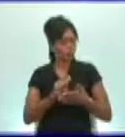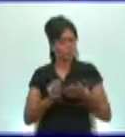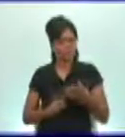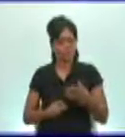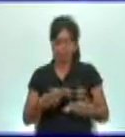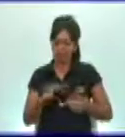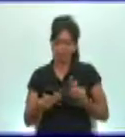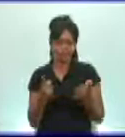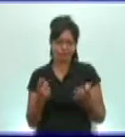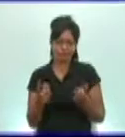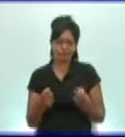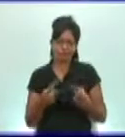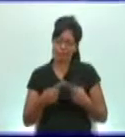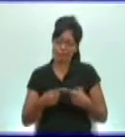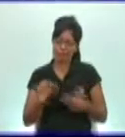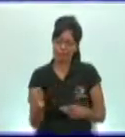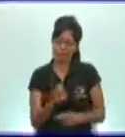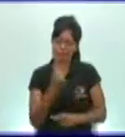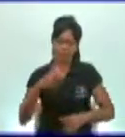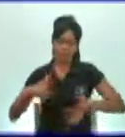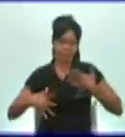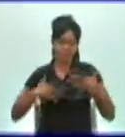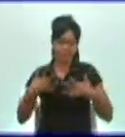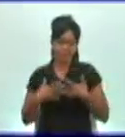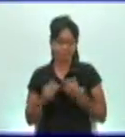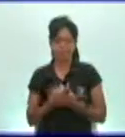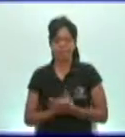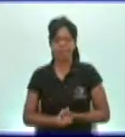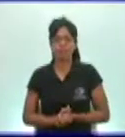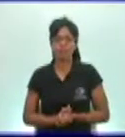a la primera actividad.